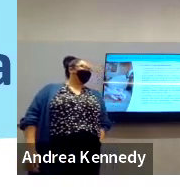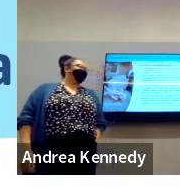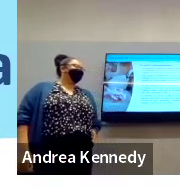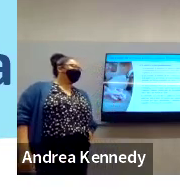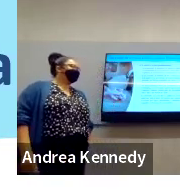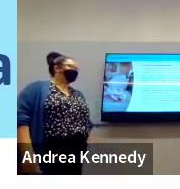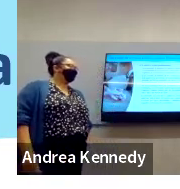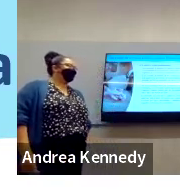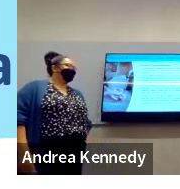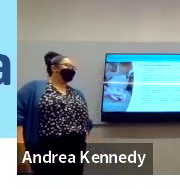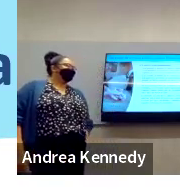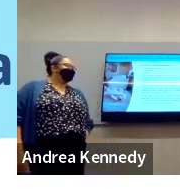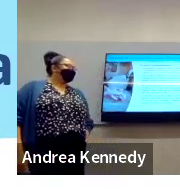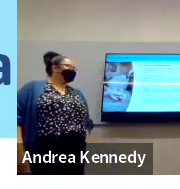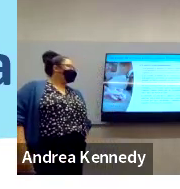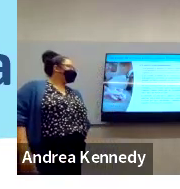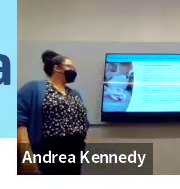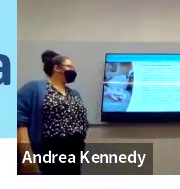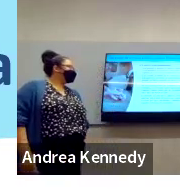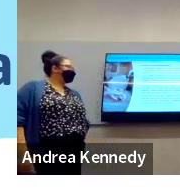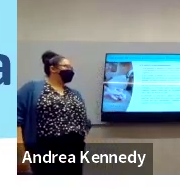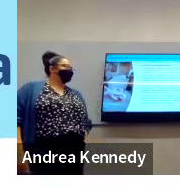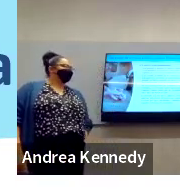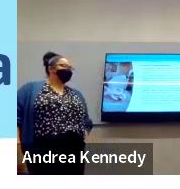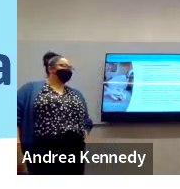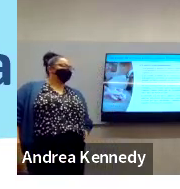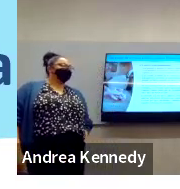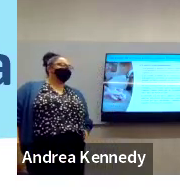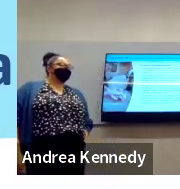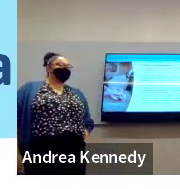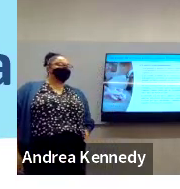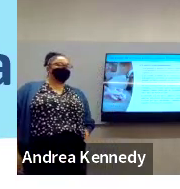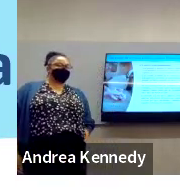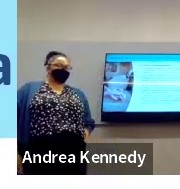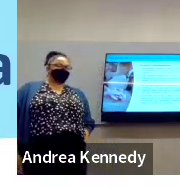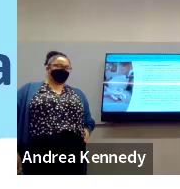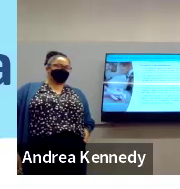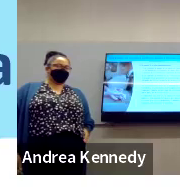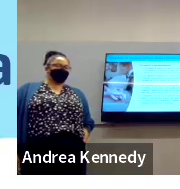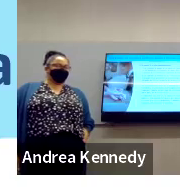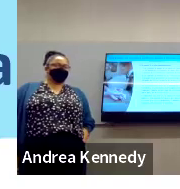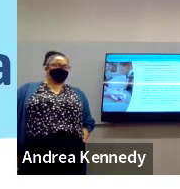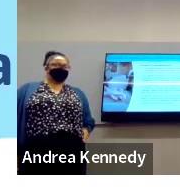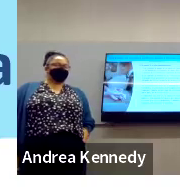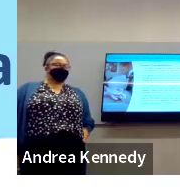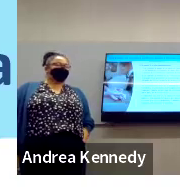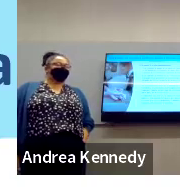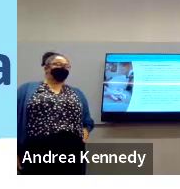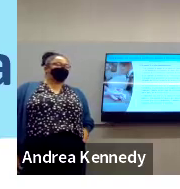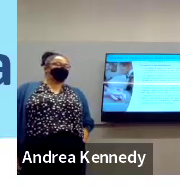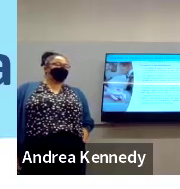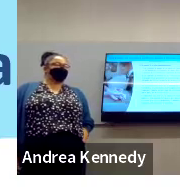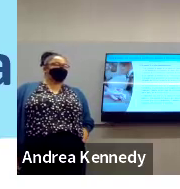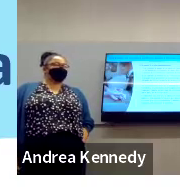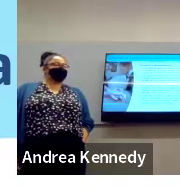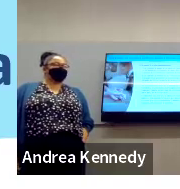promedio. En adelante, una vez que se aplique el ajuste de los servicios públicos, solo podrán facturarse por